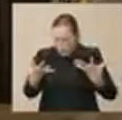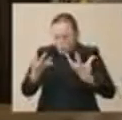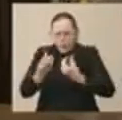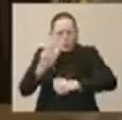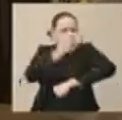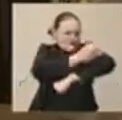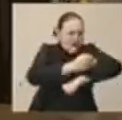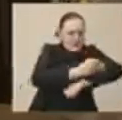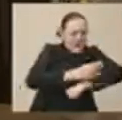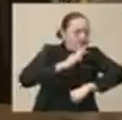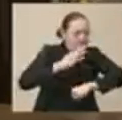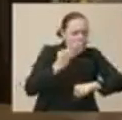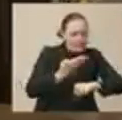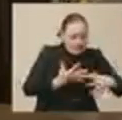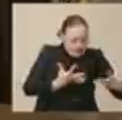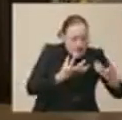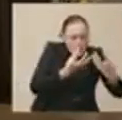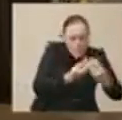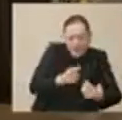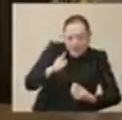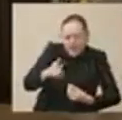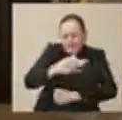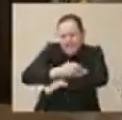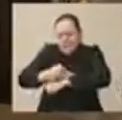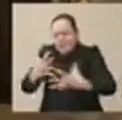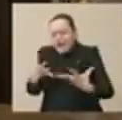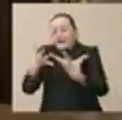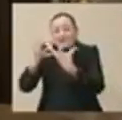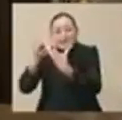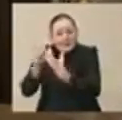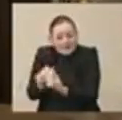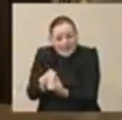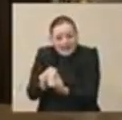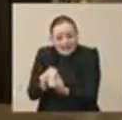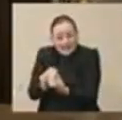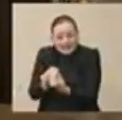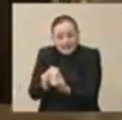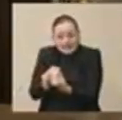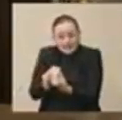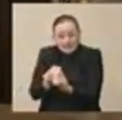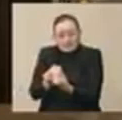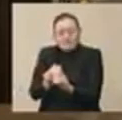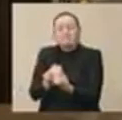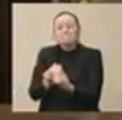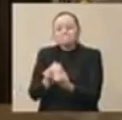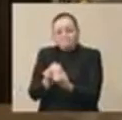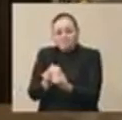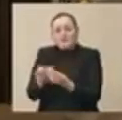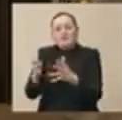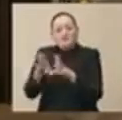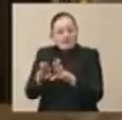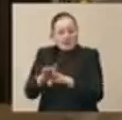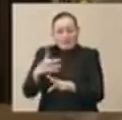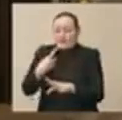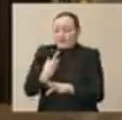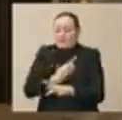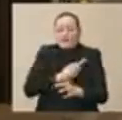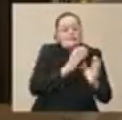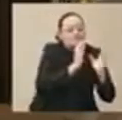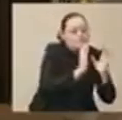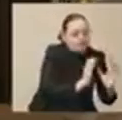conjunto responsables de nuestras familias si no hacemos responsabilidad colectiva no saldremos airosos